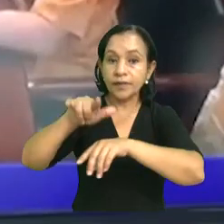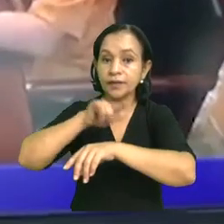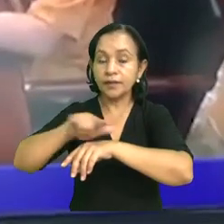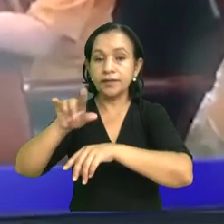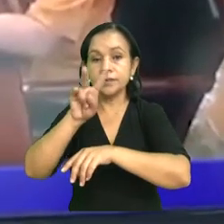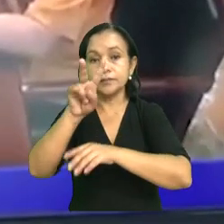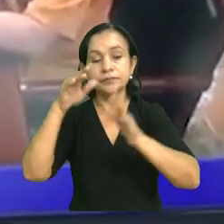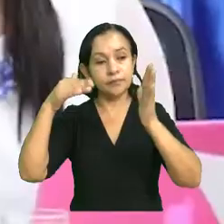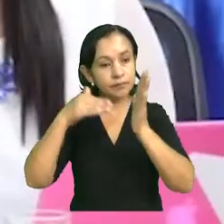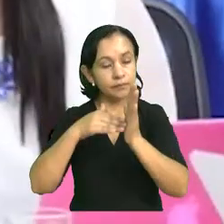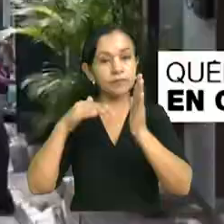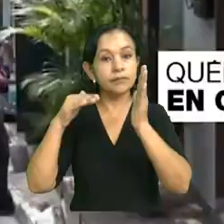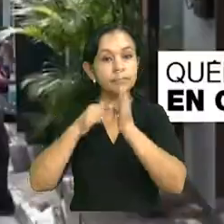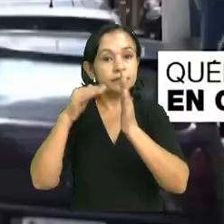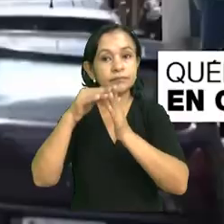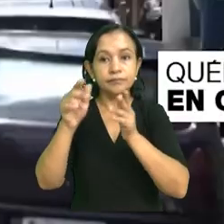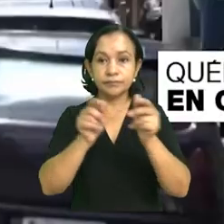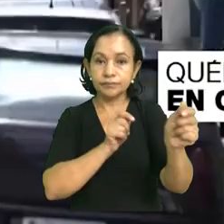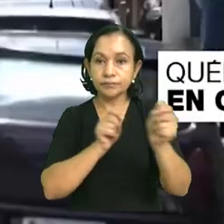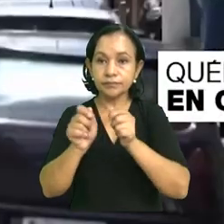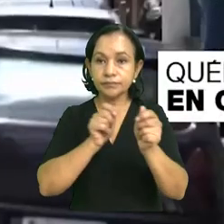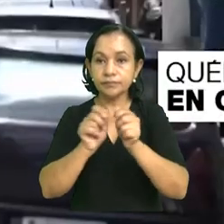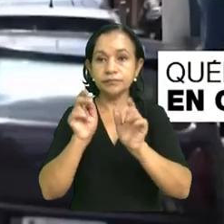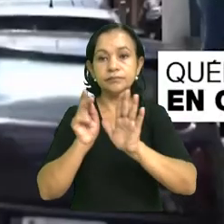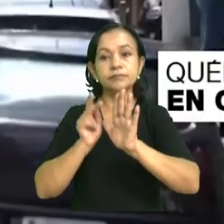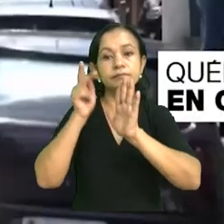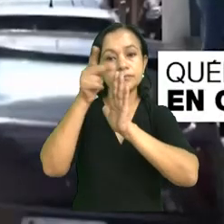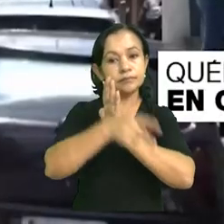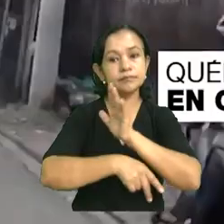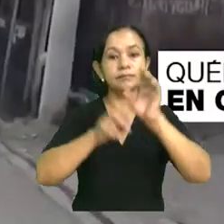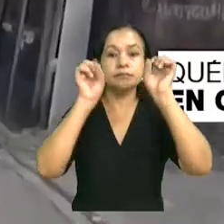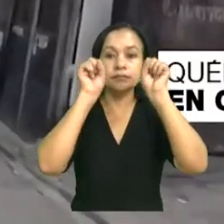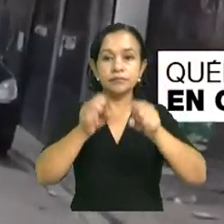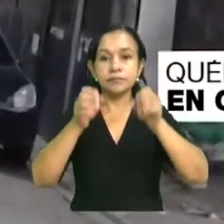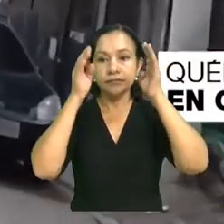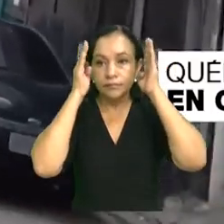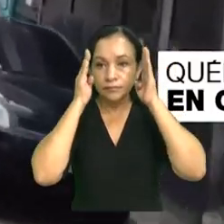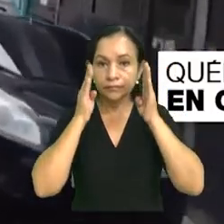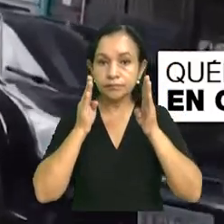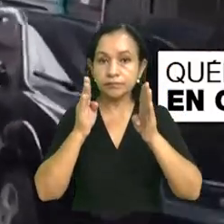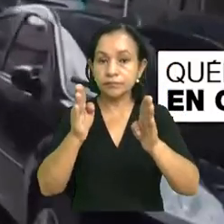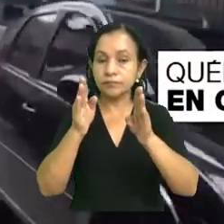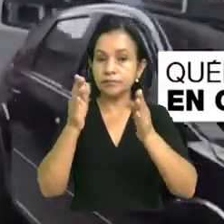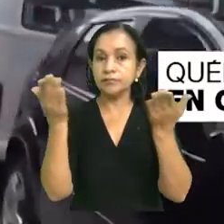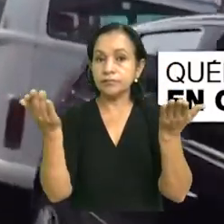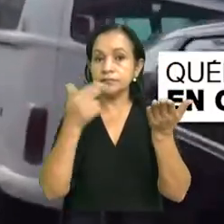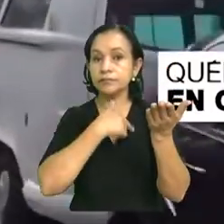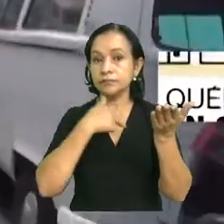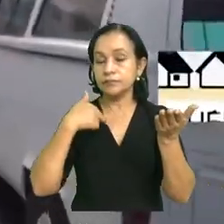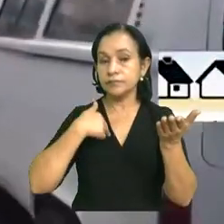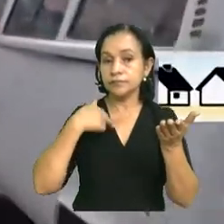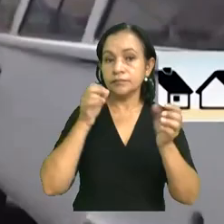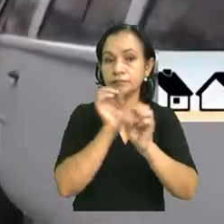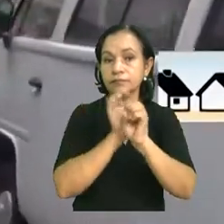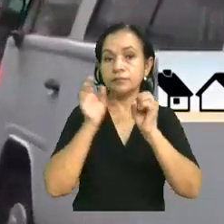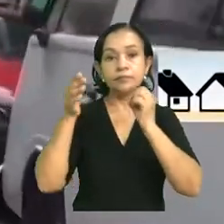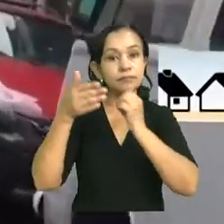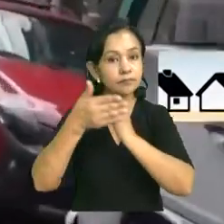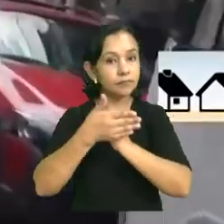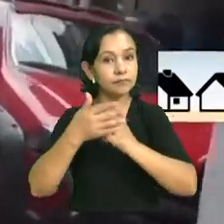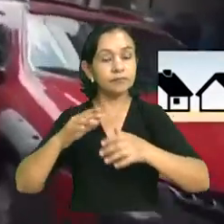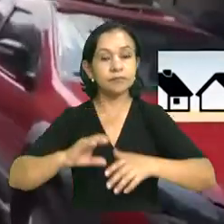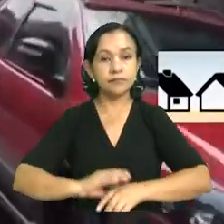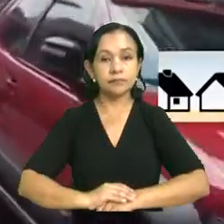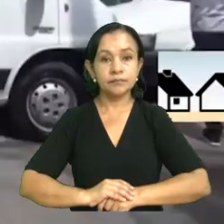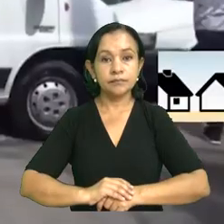los 2.000 millones de dólares. Esto para que los países puedan atender la emergencia sanitaria ocasionada por el coronavirus.